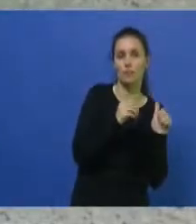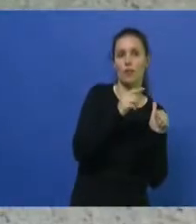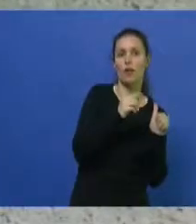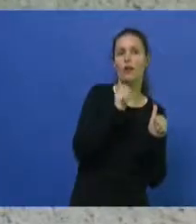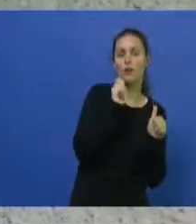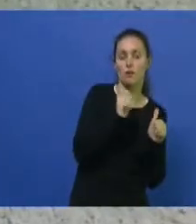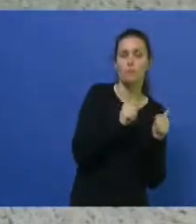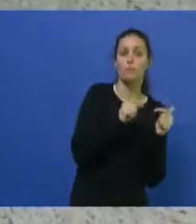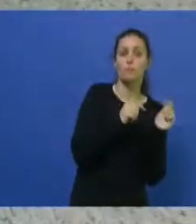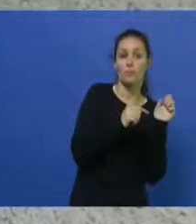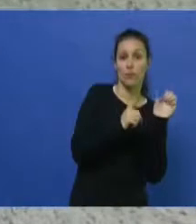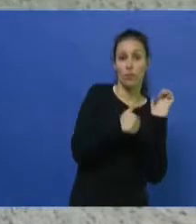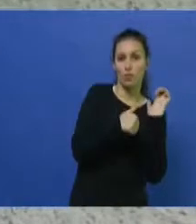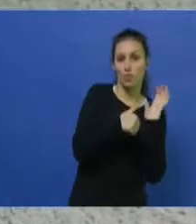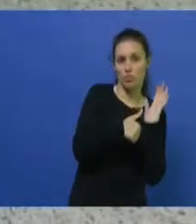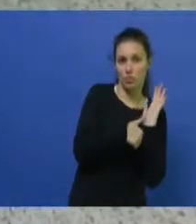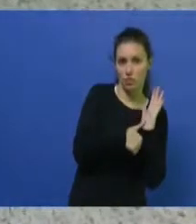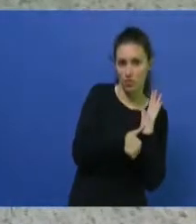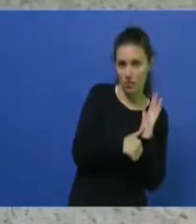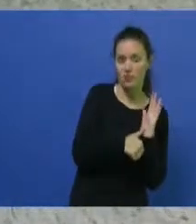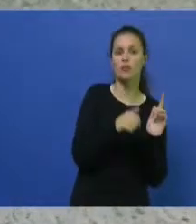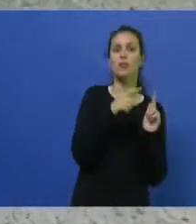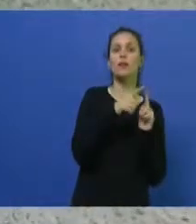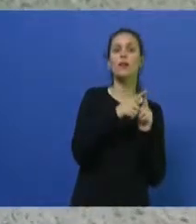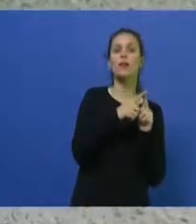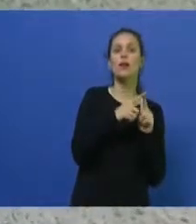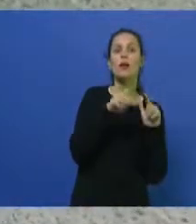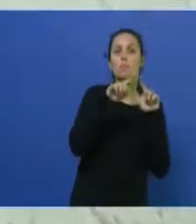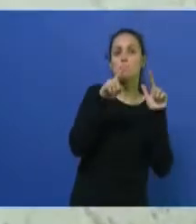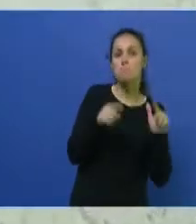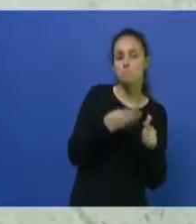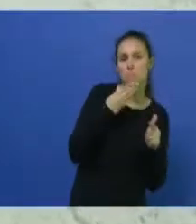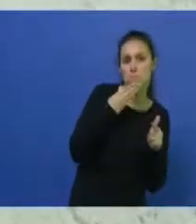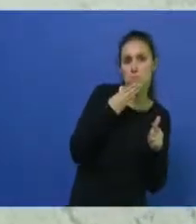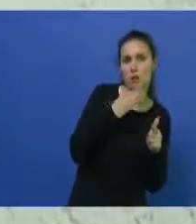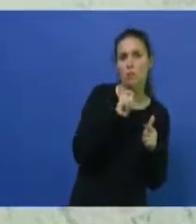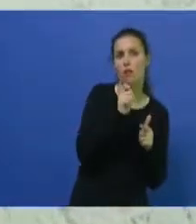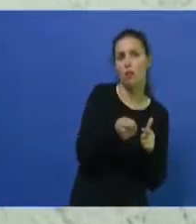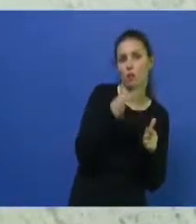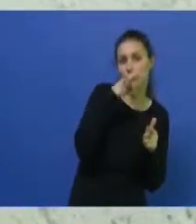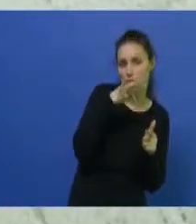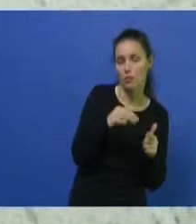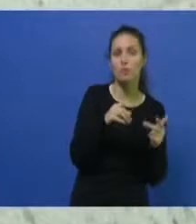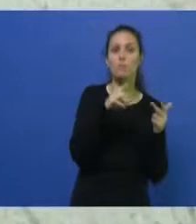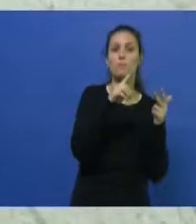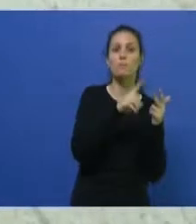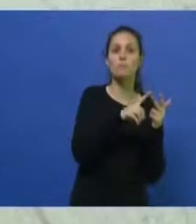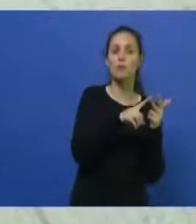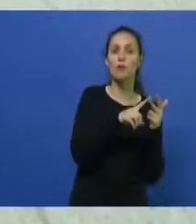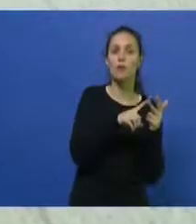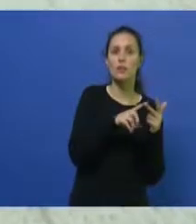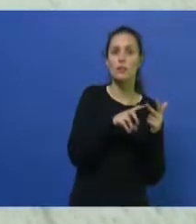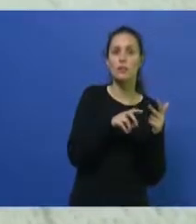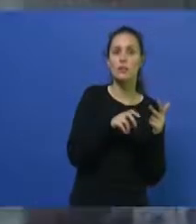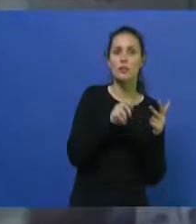Bien. Con el boleto de compra y venta, el lugar obviamente autorizado, y con el seguro día, y